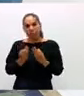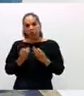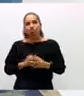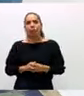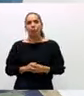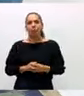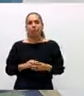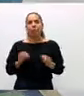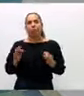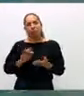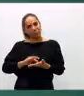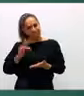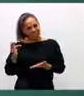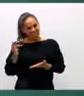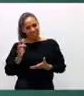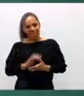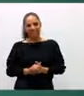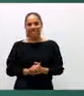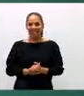gracias, a sus órdenes.